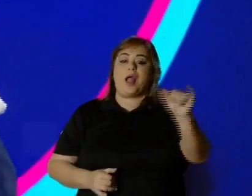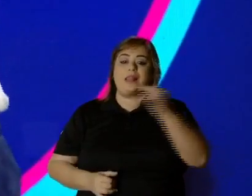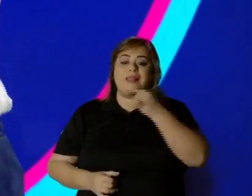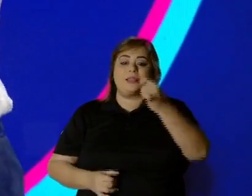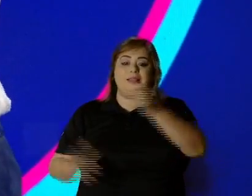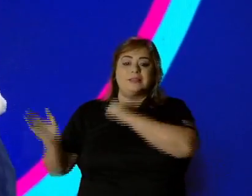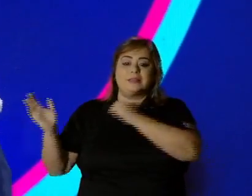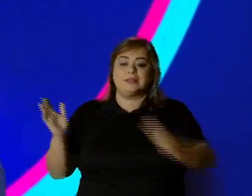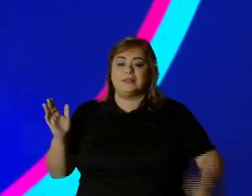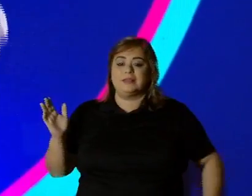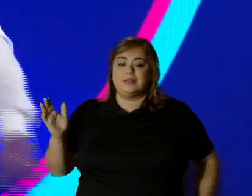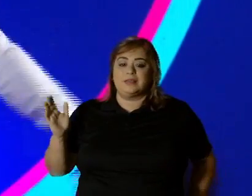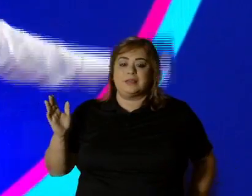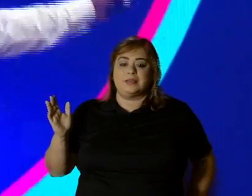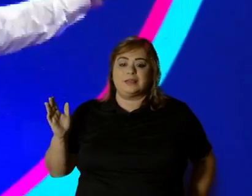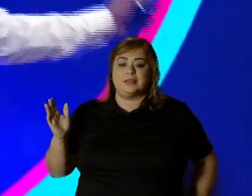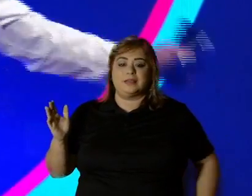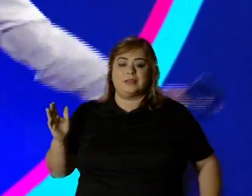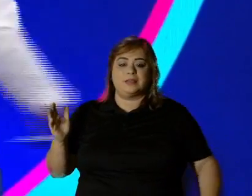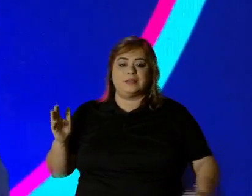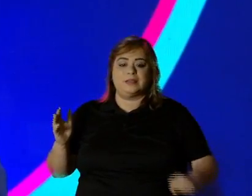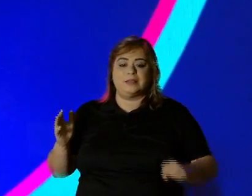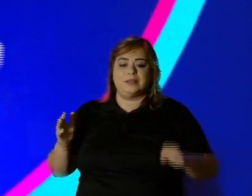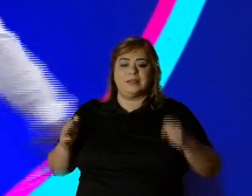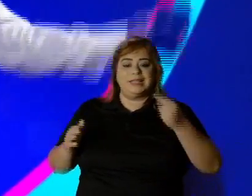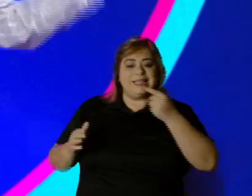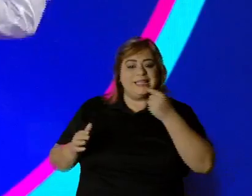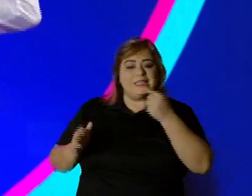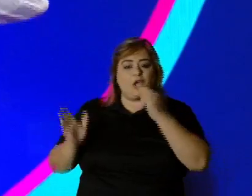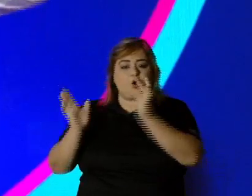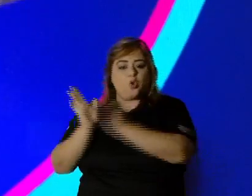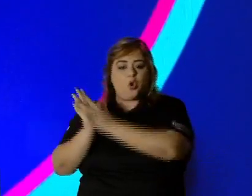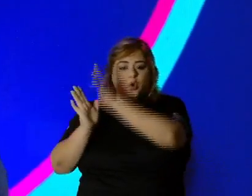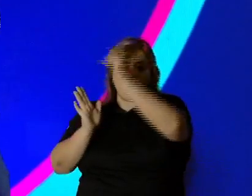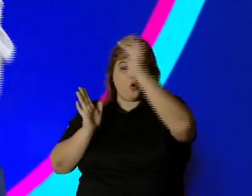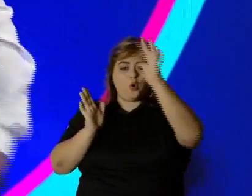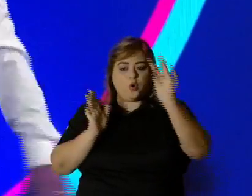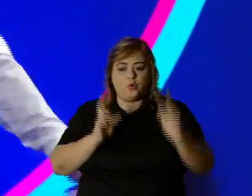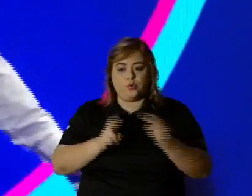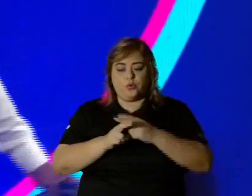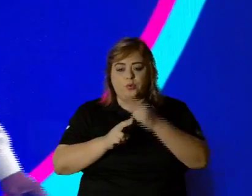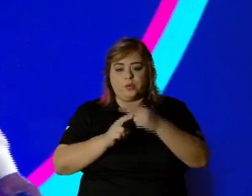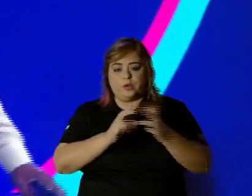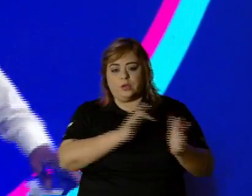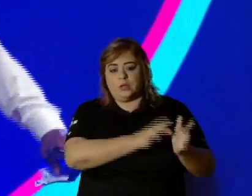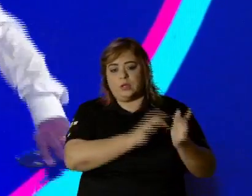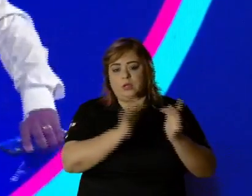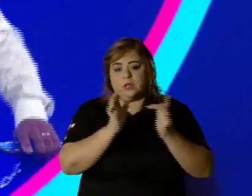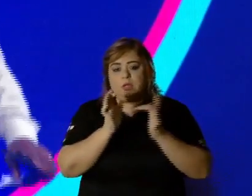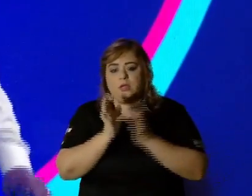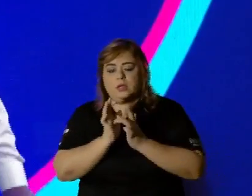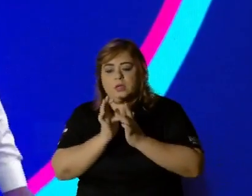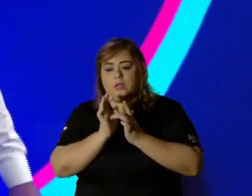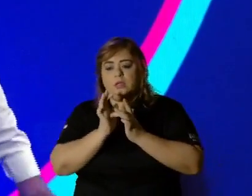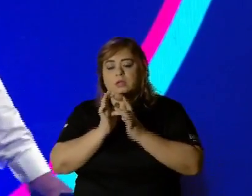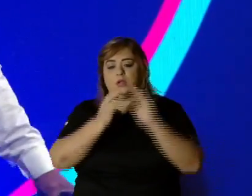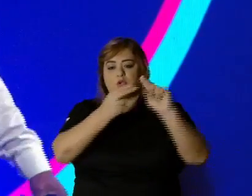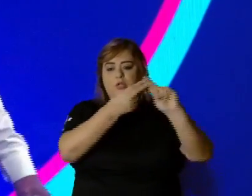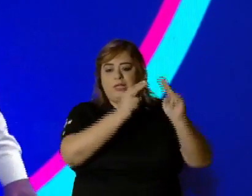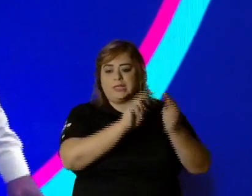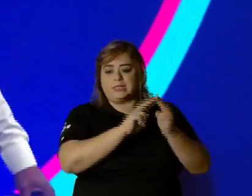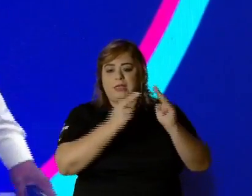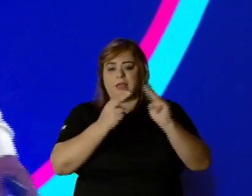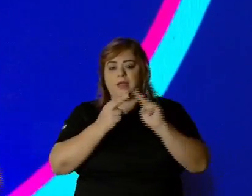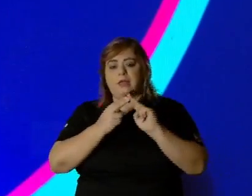como sus ministros, como llamas de fuego, en el nombre de Jesús de